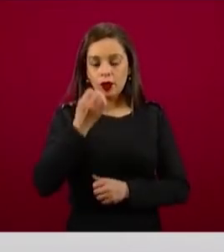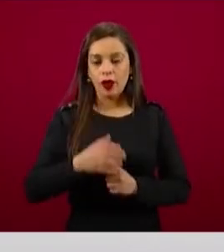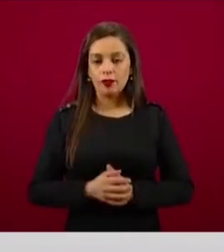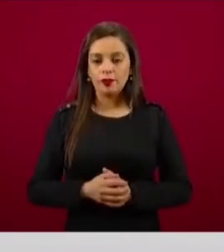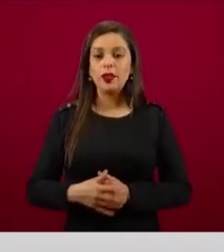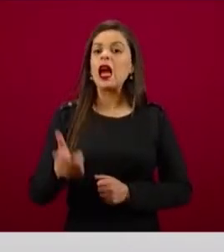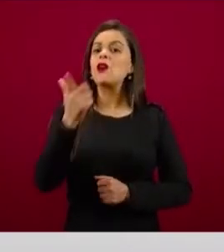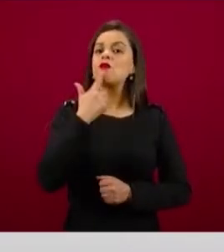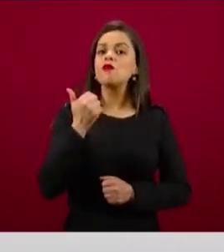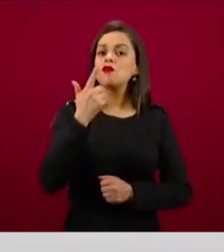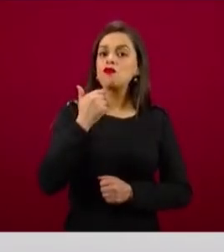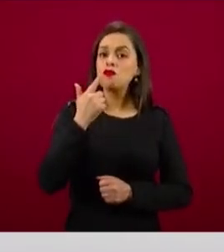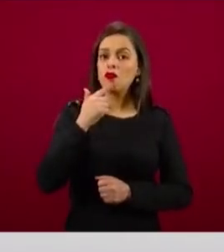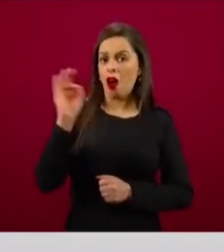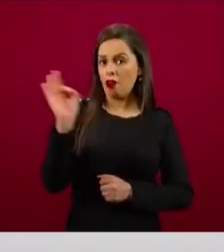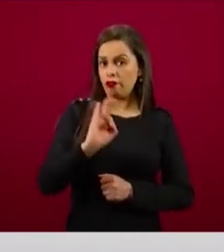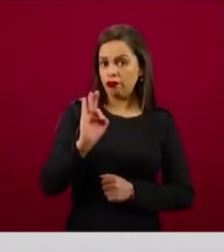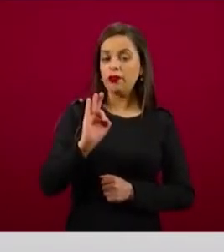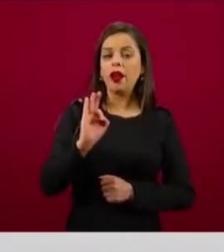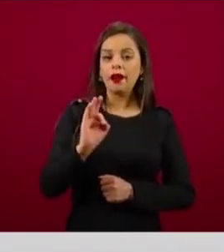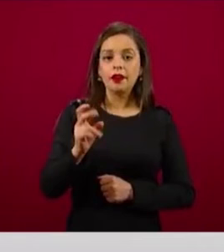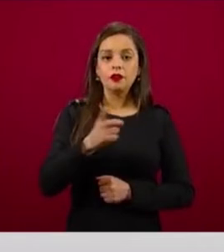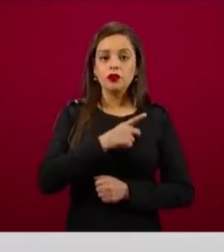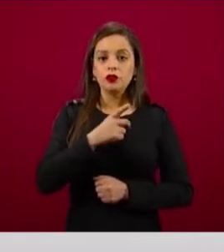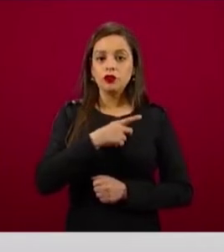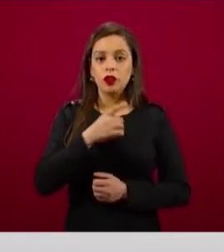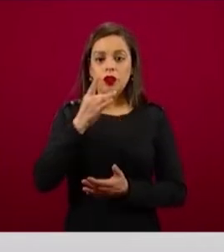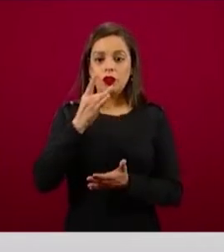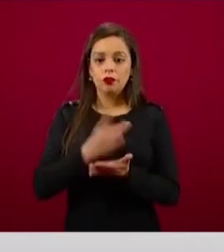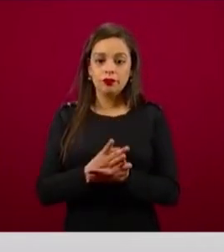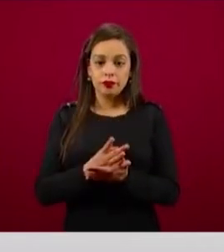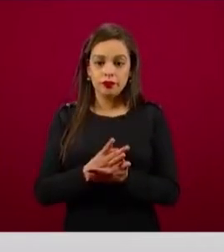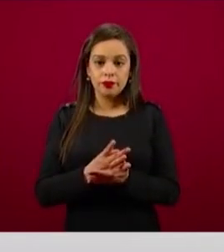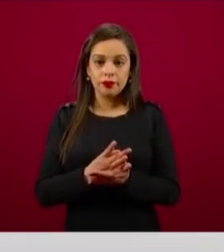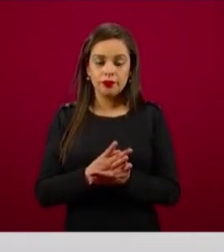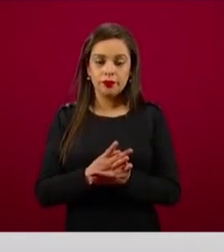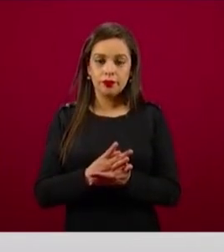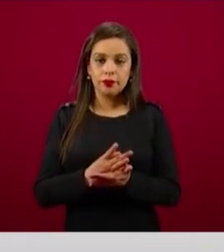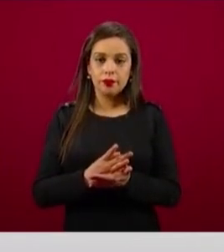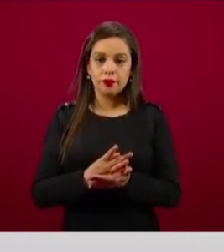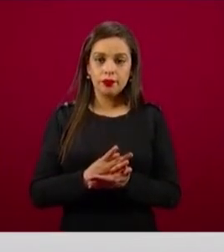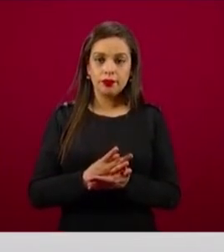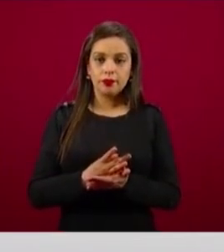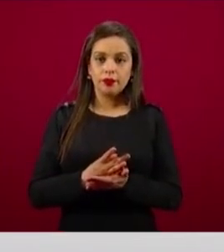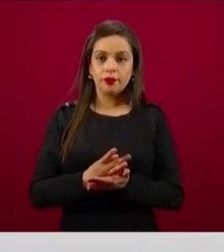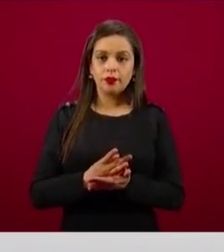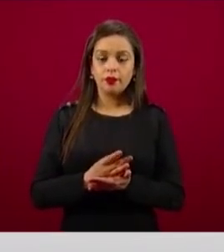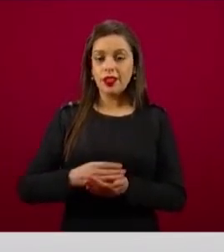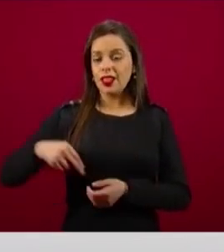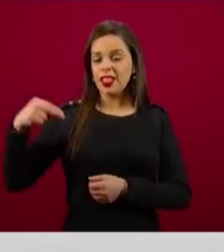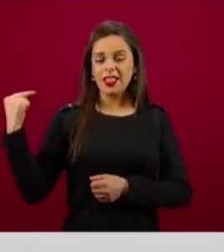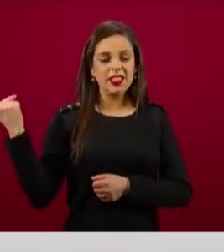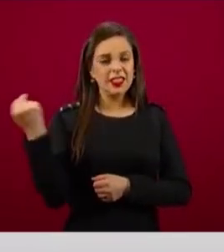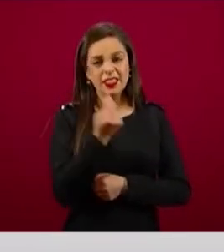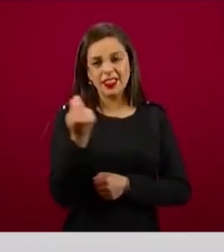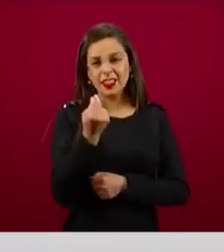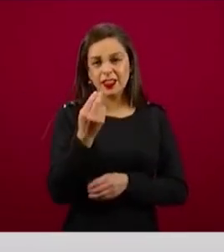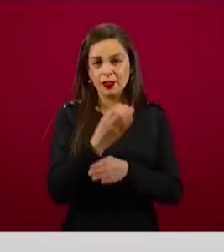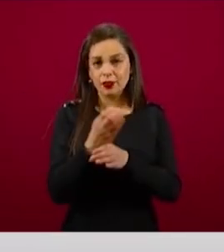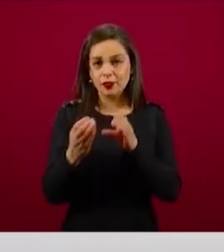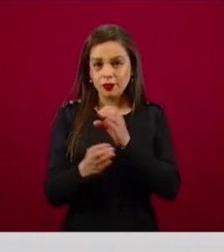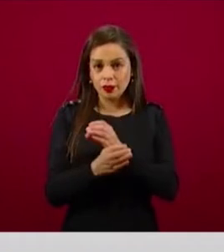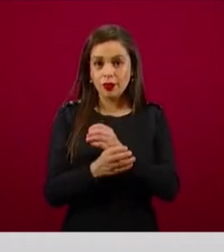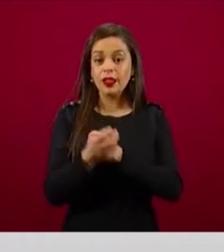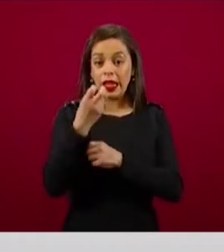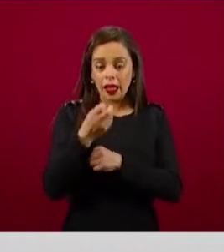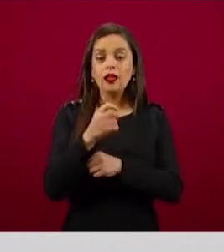las actividades laborales van a estar esenciales. De las actividades laborales, solo las